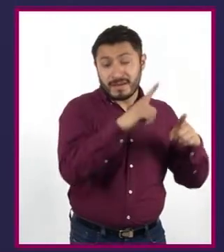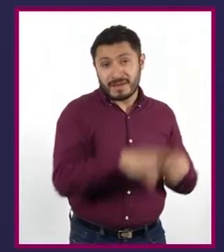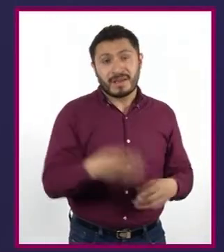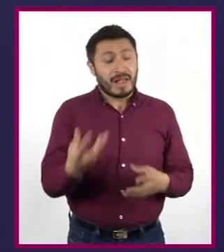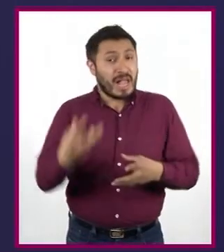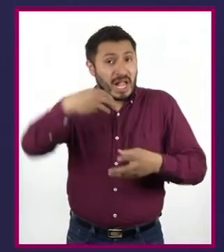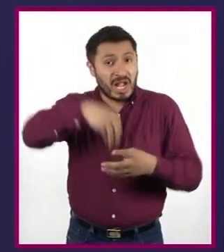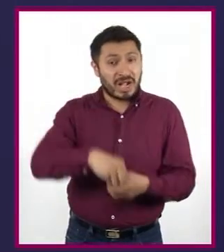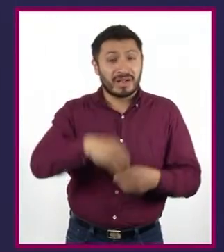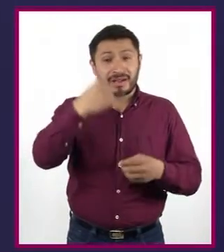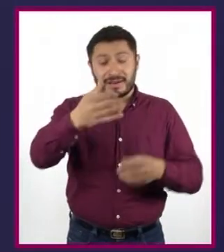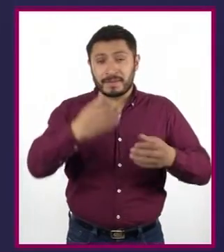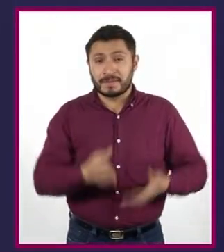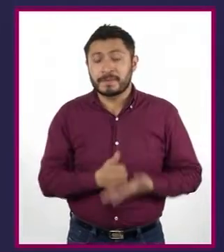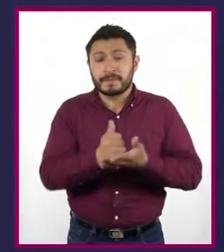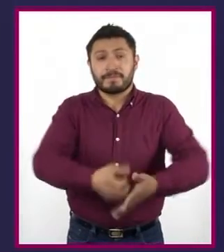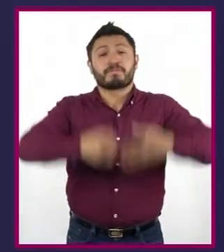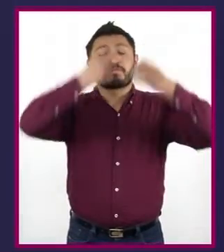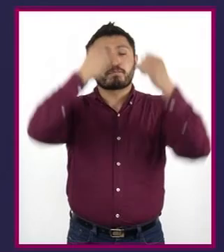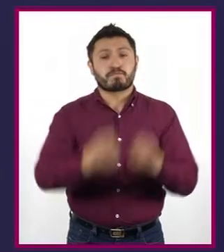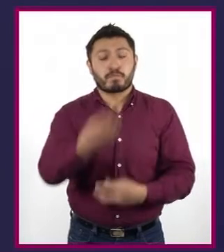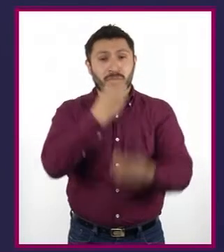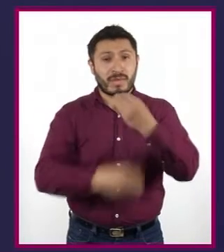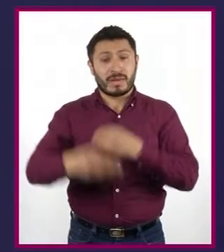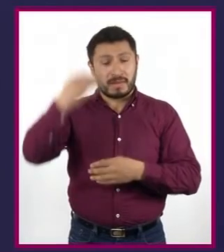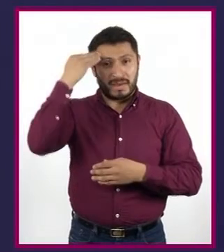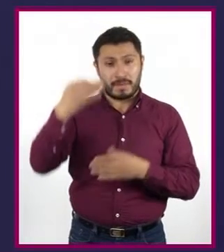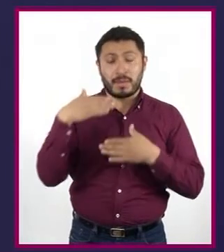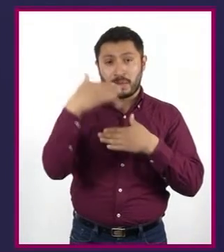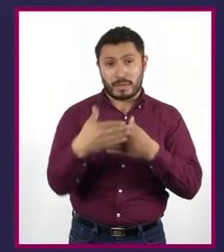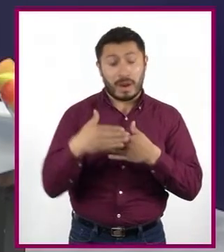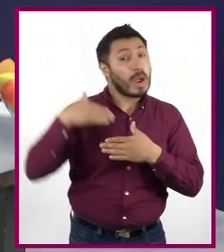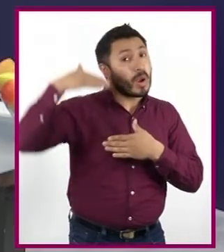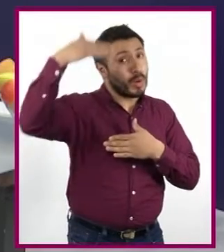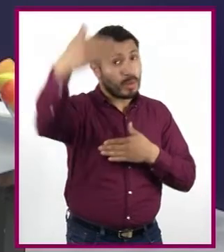inclusivos y que otorgue seguridad alimentaria a corto y largo plazo.